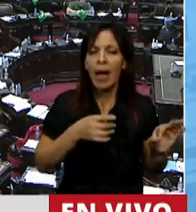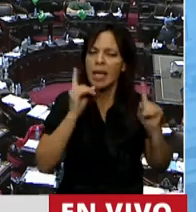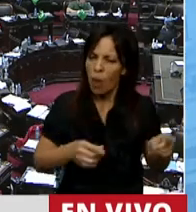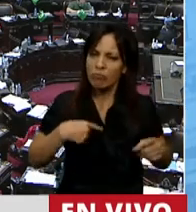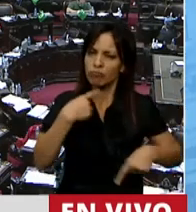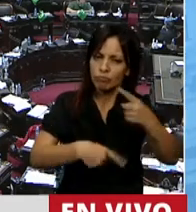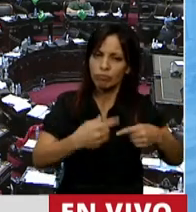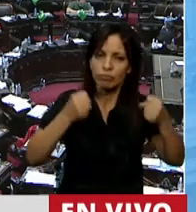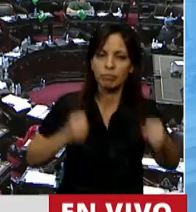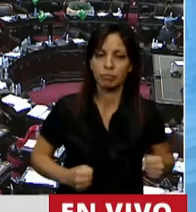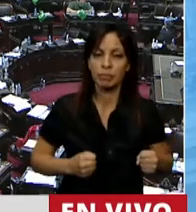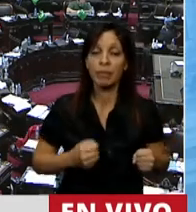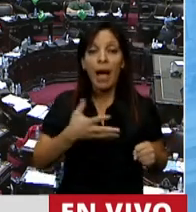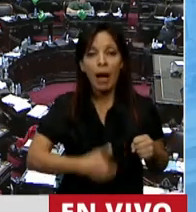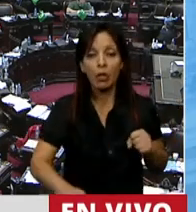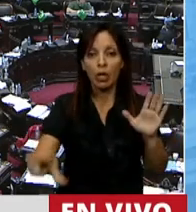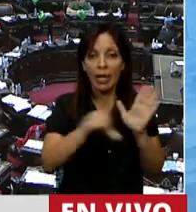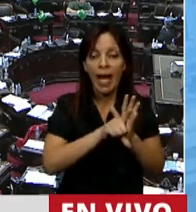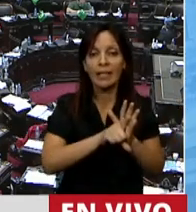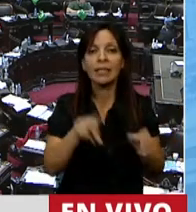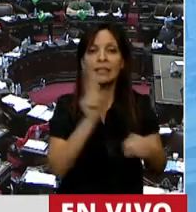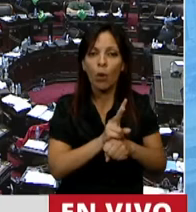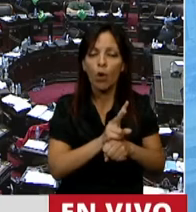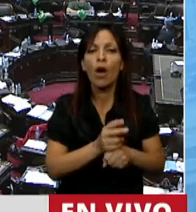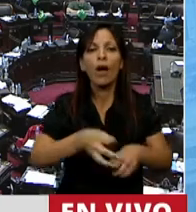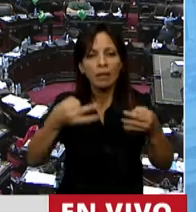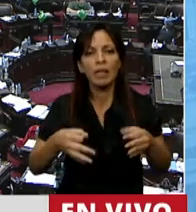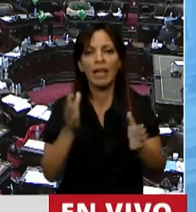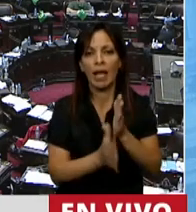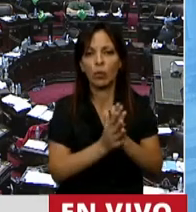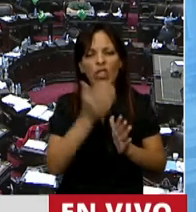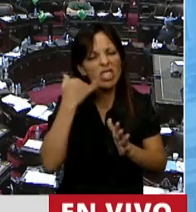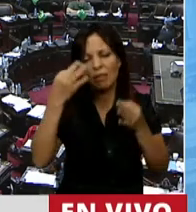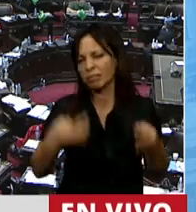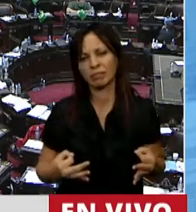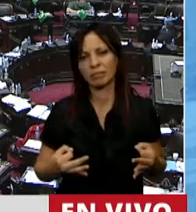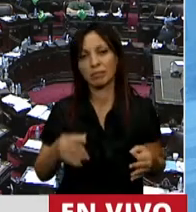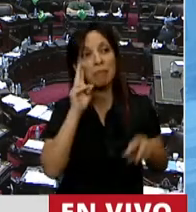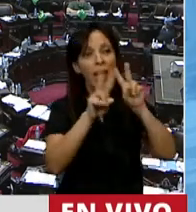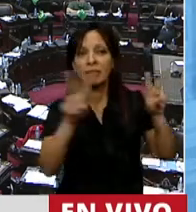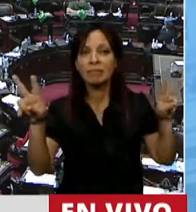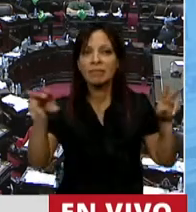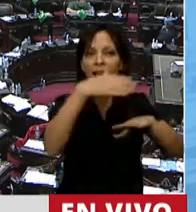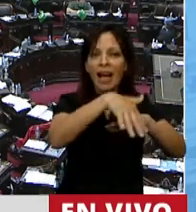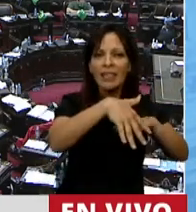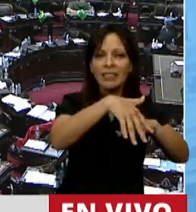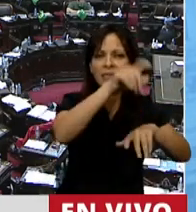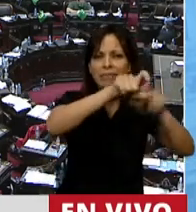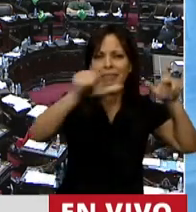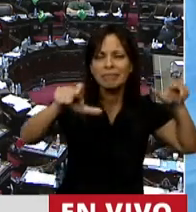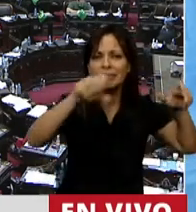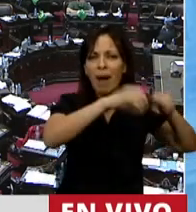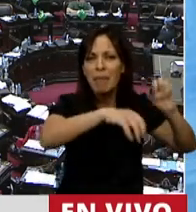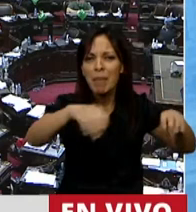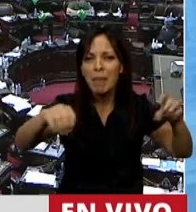aborto legal, seguro y gratuito ya es un hecho en la Argentina. Miremos las calles, nos están